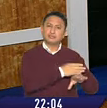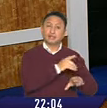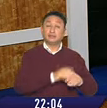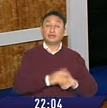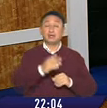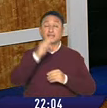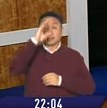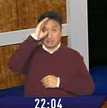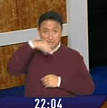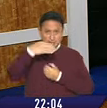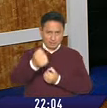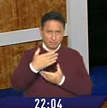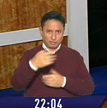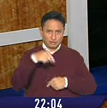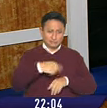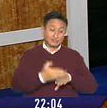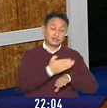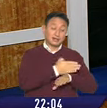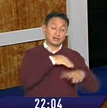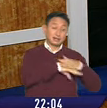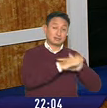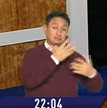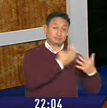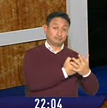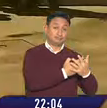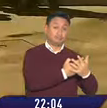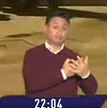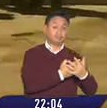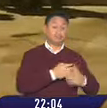el informe policial, tenía antecedentes penales.